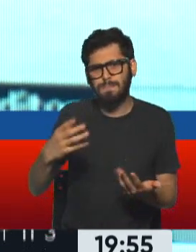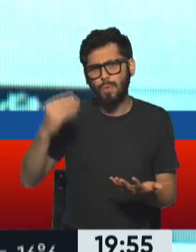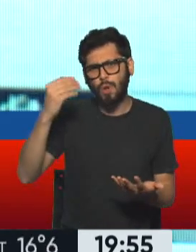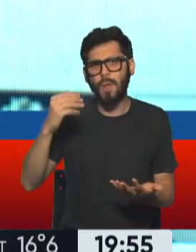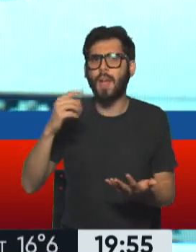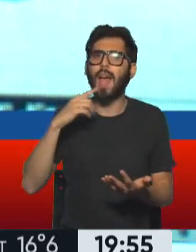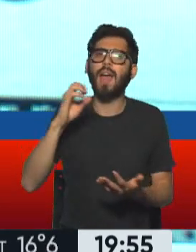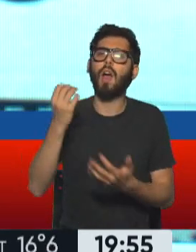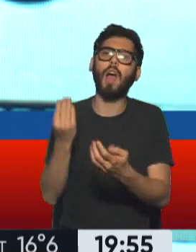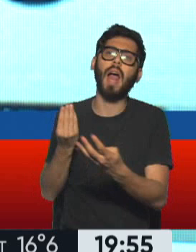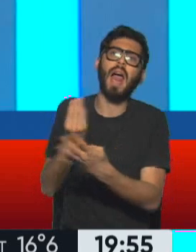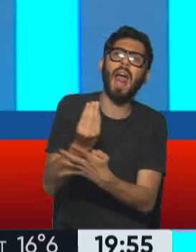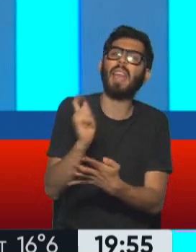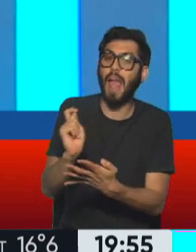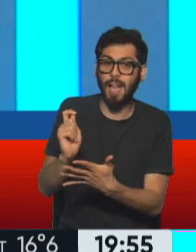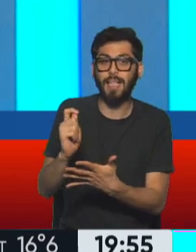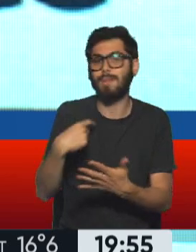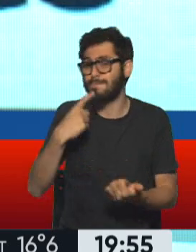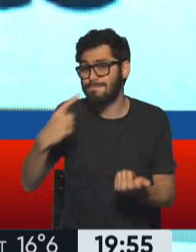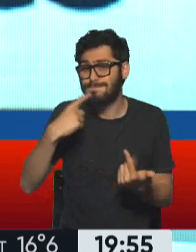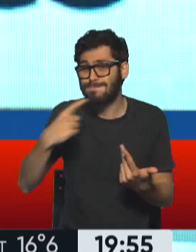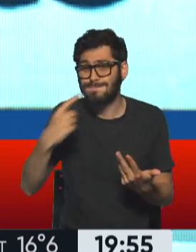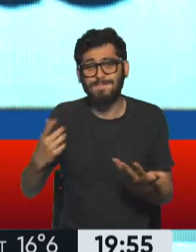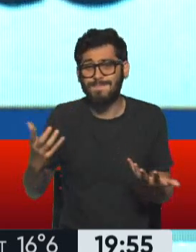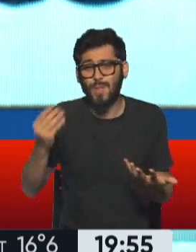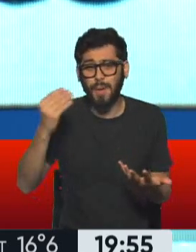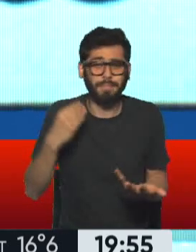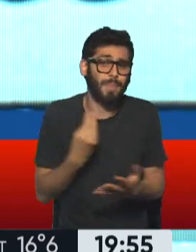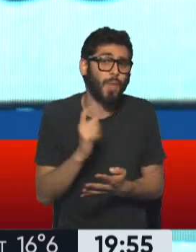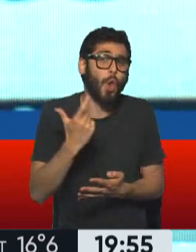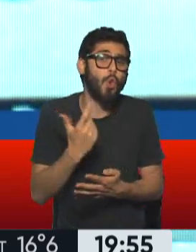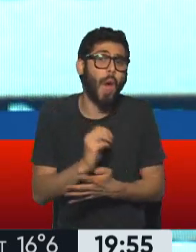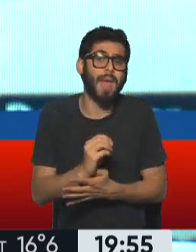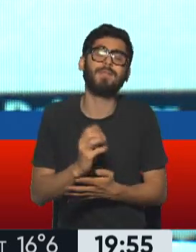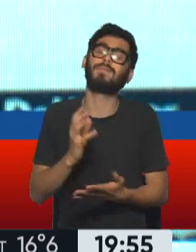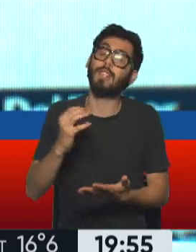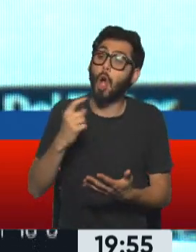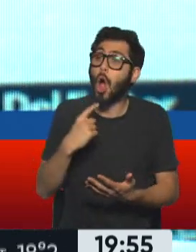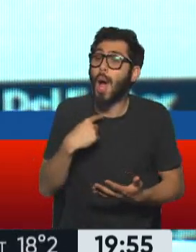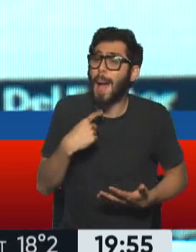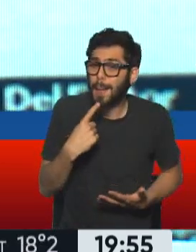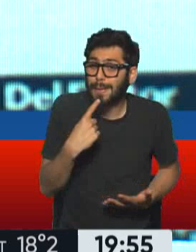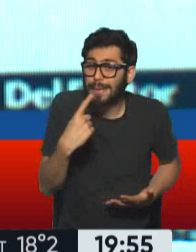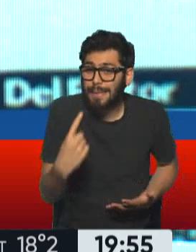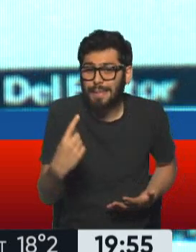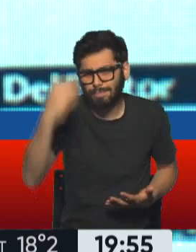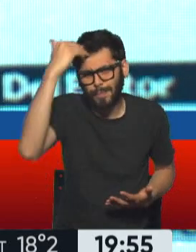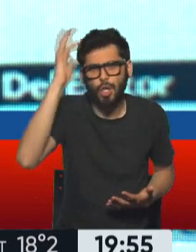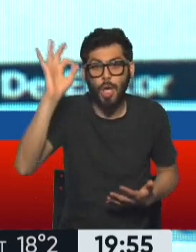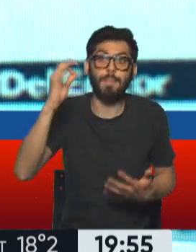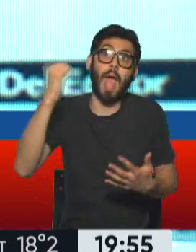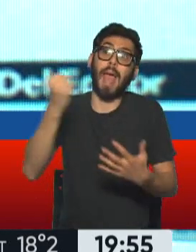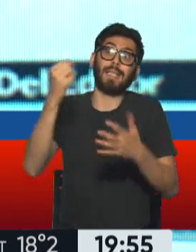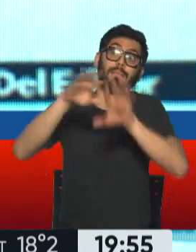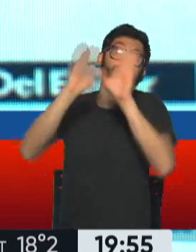hay nombres. Que mientras la formulo, por un lado, planteo o entiendo que tiene importancia institucional,